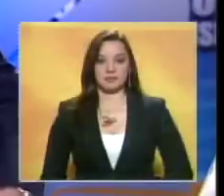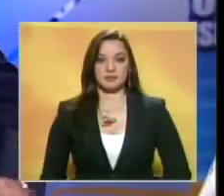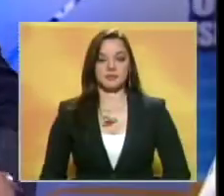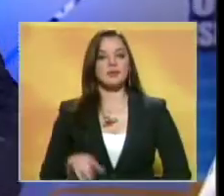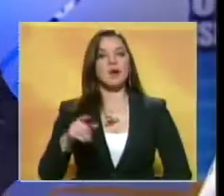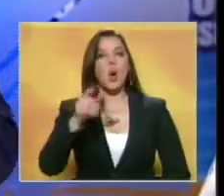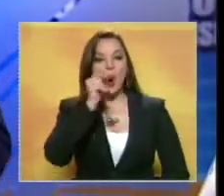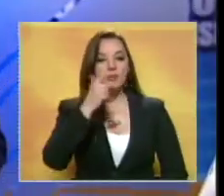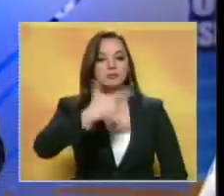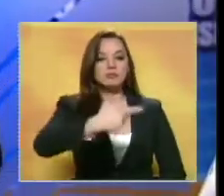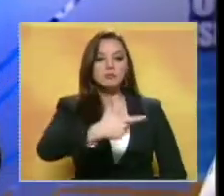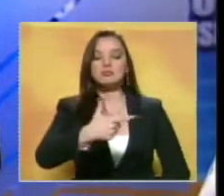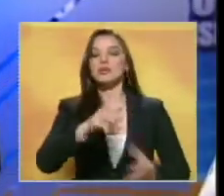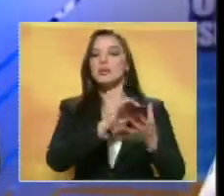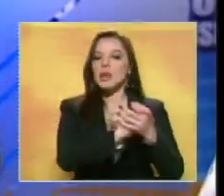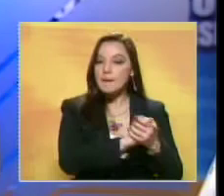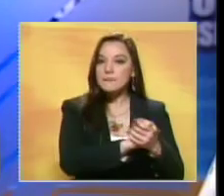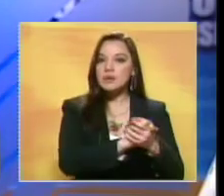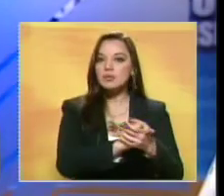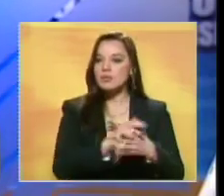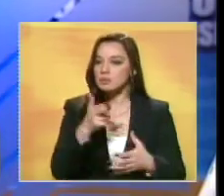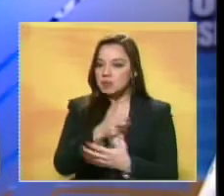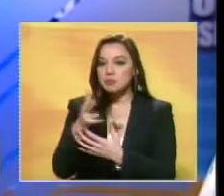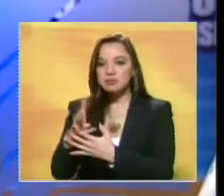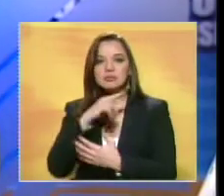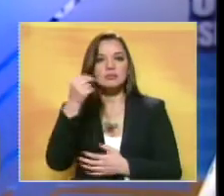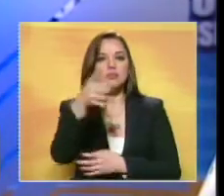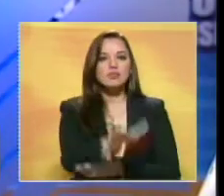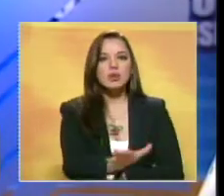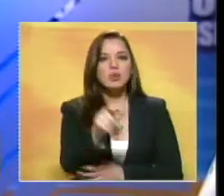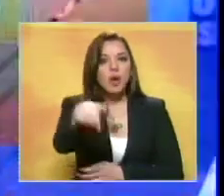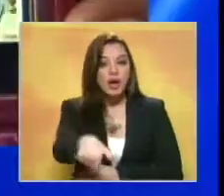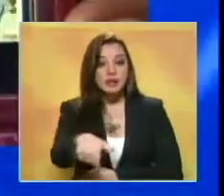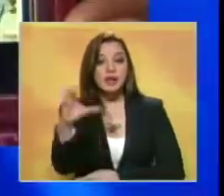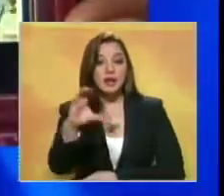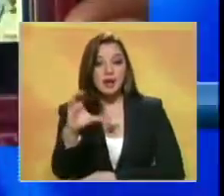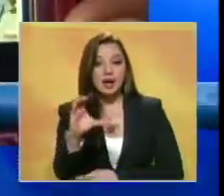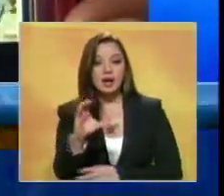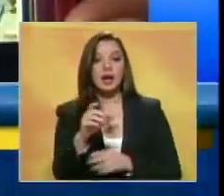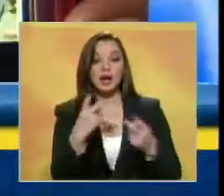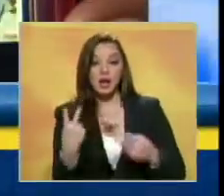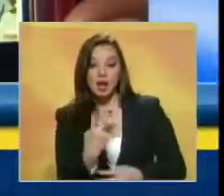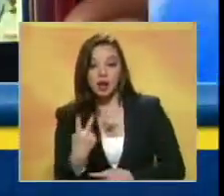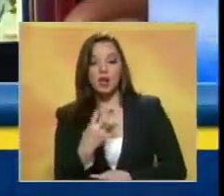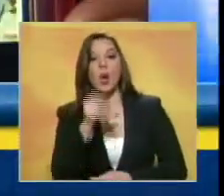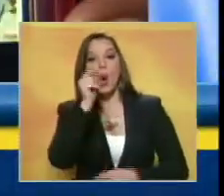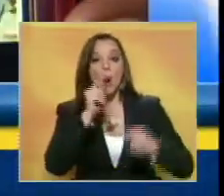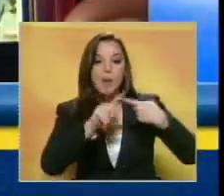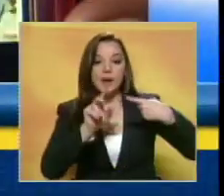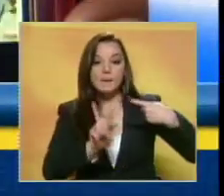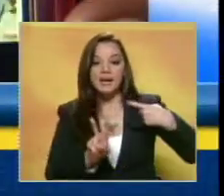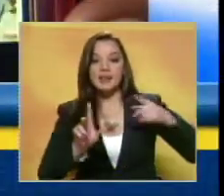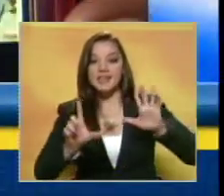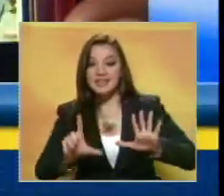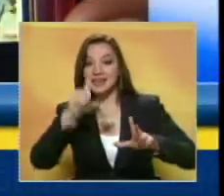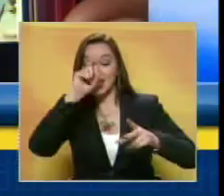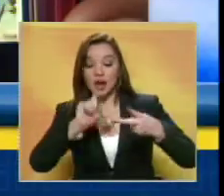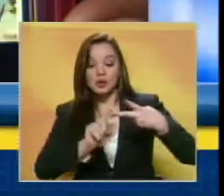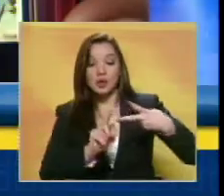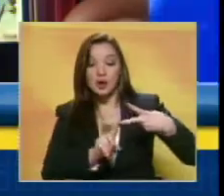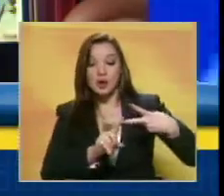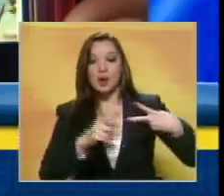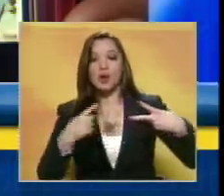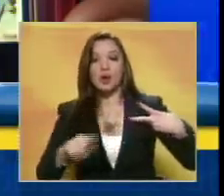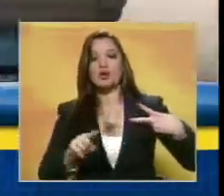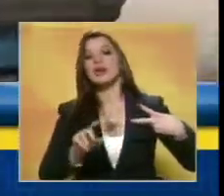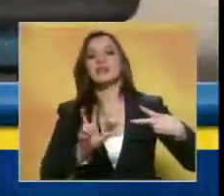Un taxista y su amigo fueron asesinados en filas de Mariches aquí en Caracas. Los cuerpos de César Mosquera, de 27 años de edad, y Tomás